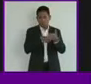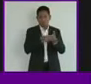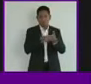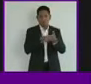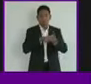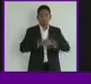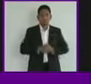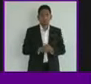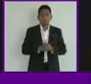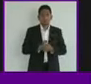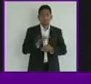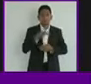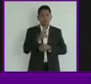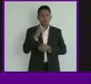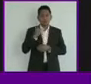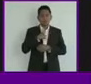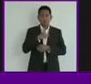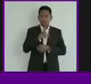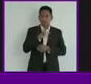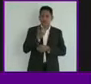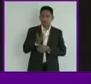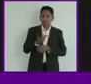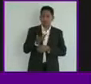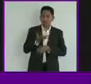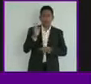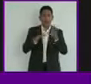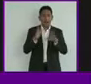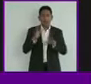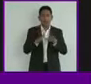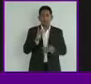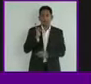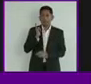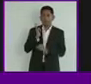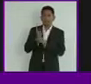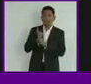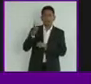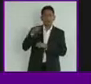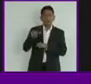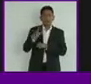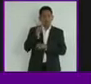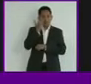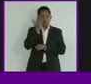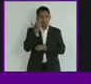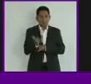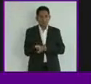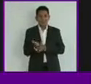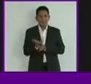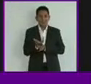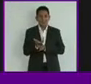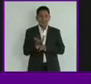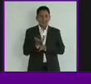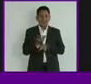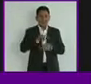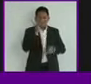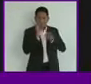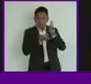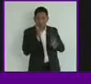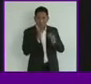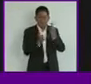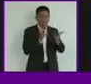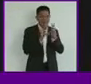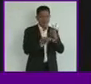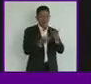muchas veces están conectadas y conectados por la inquietud de ser oídos y escuchados, de tener algo que atender propiamente, pero